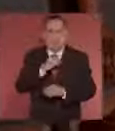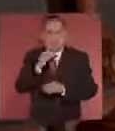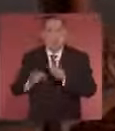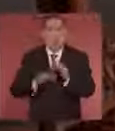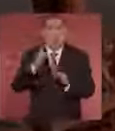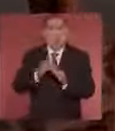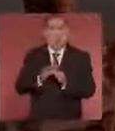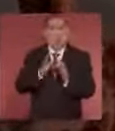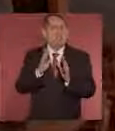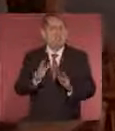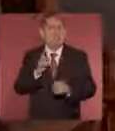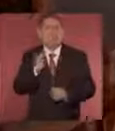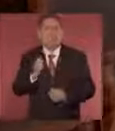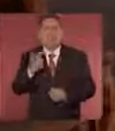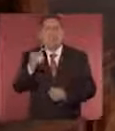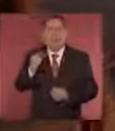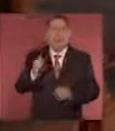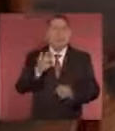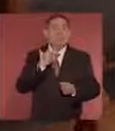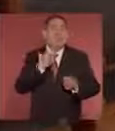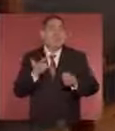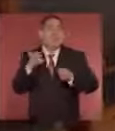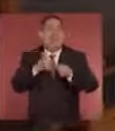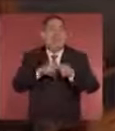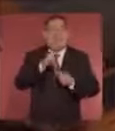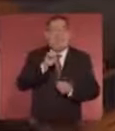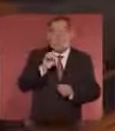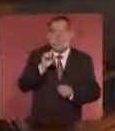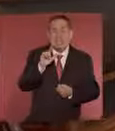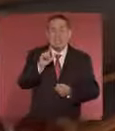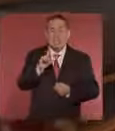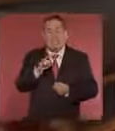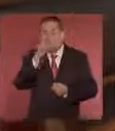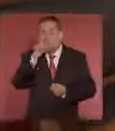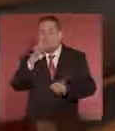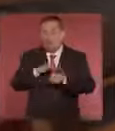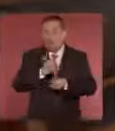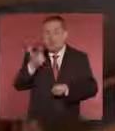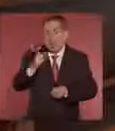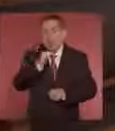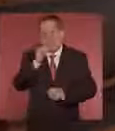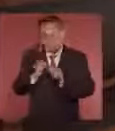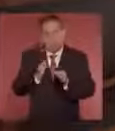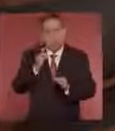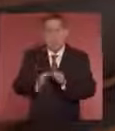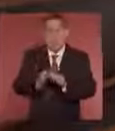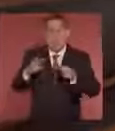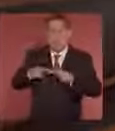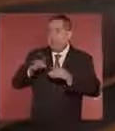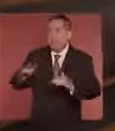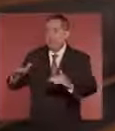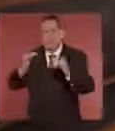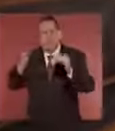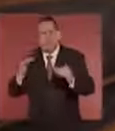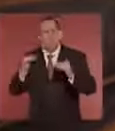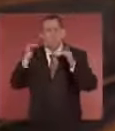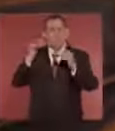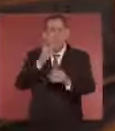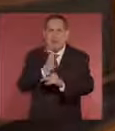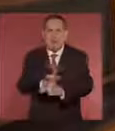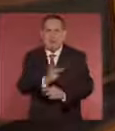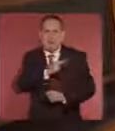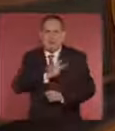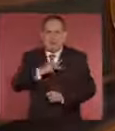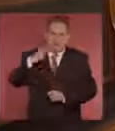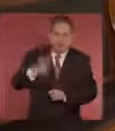el compromiso de no aumentar el precio de las gasolinas, del diésel, del gas, de la luz. El pueblo, la soberanía y